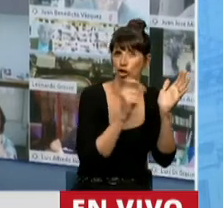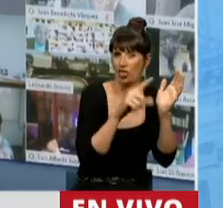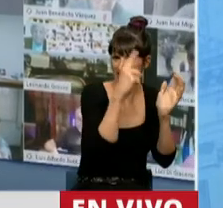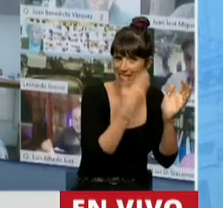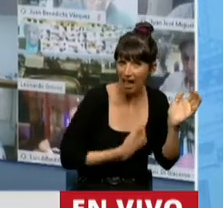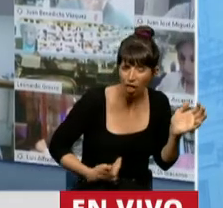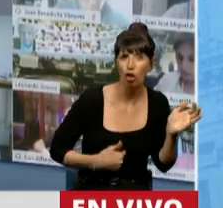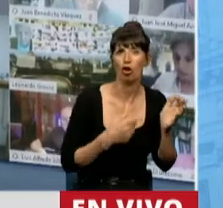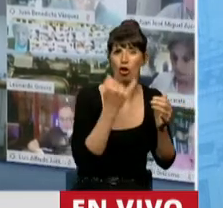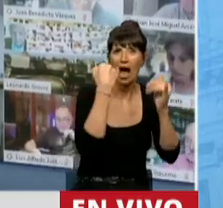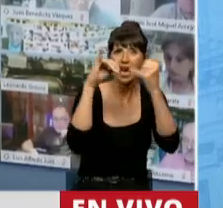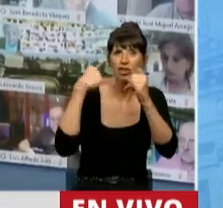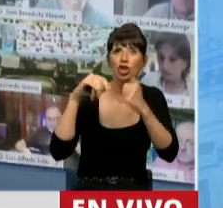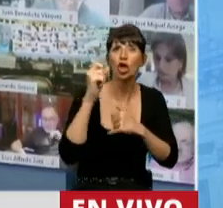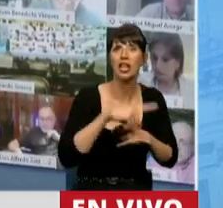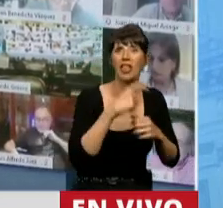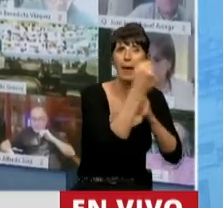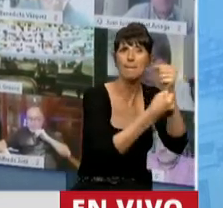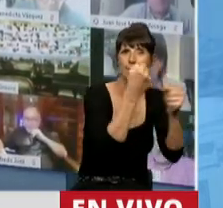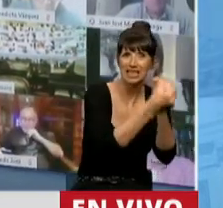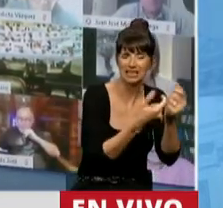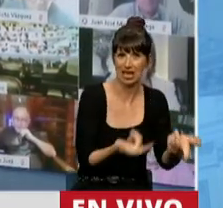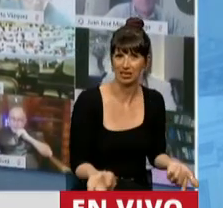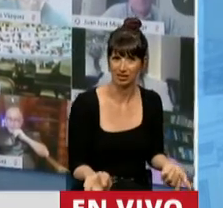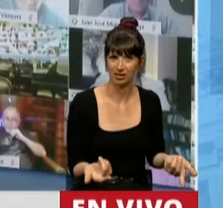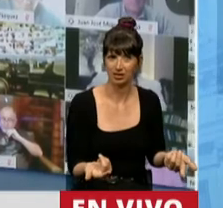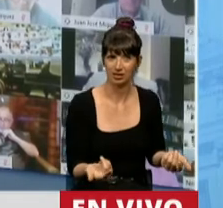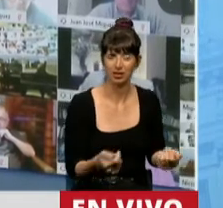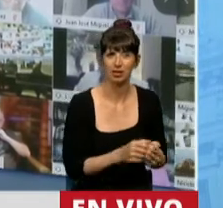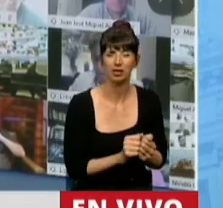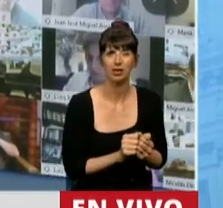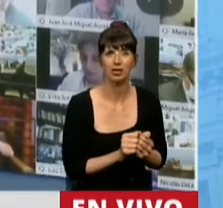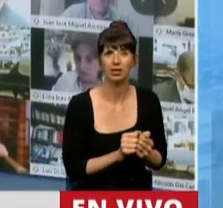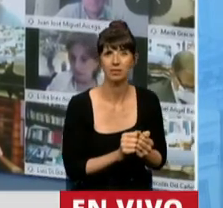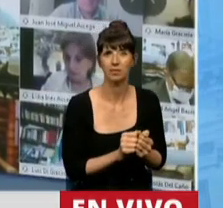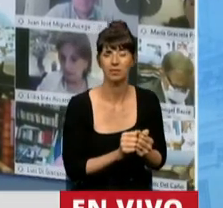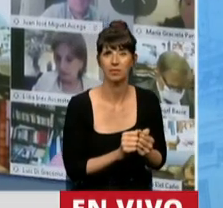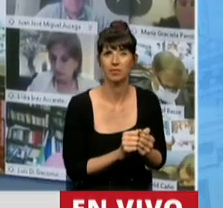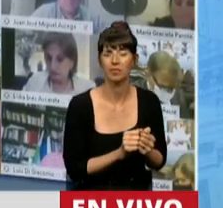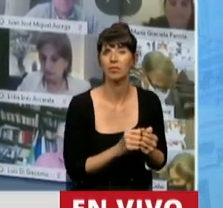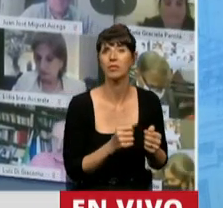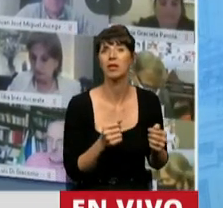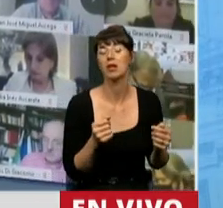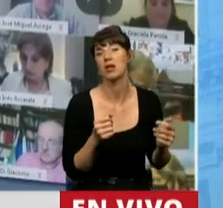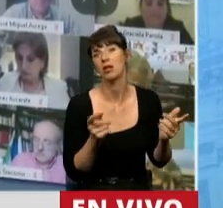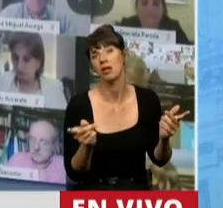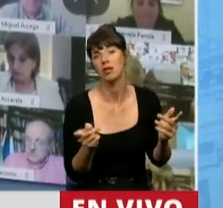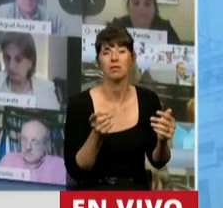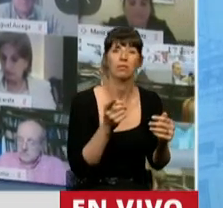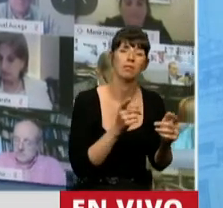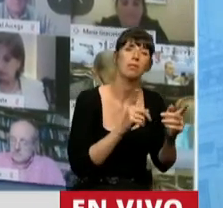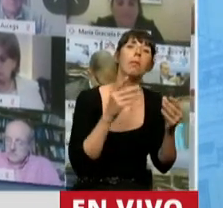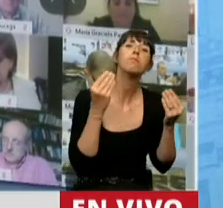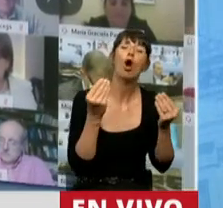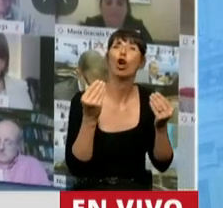de empresas, y tantos unos como otros, por una política